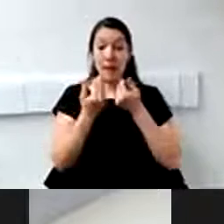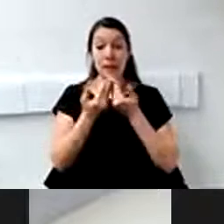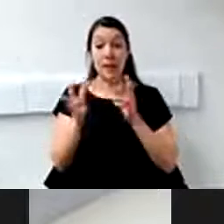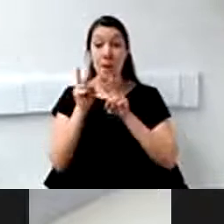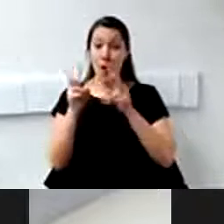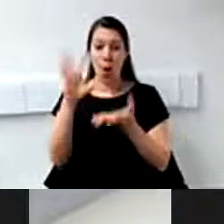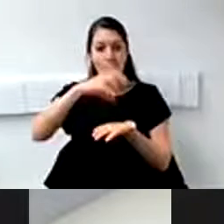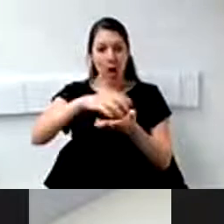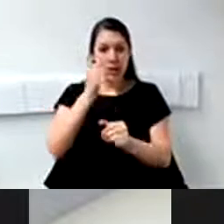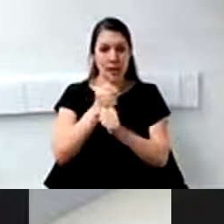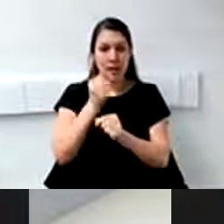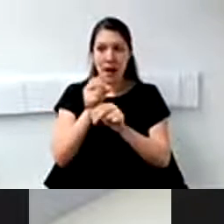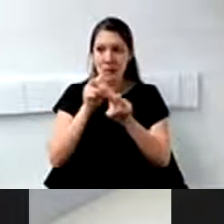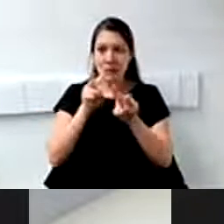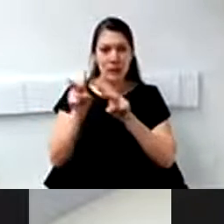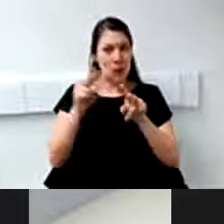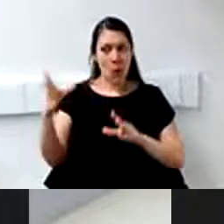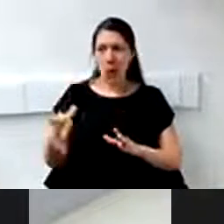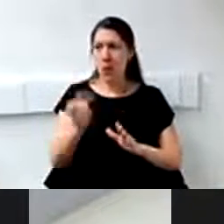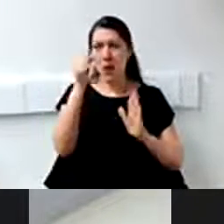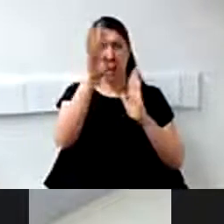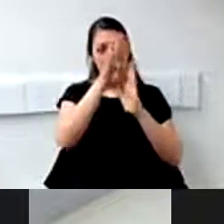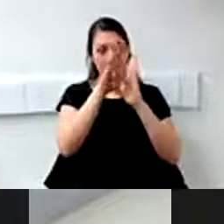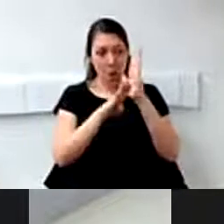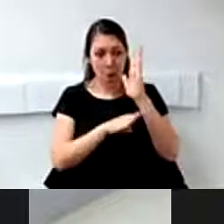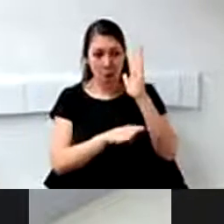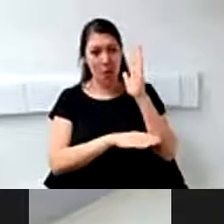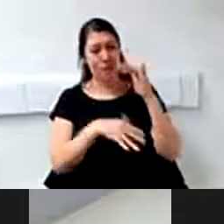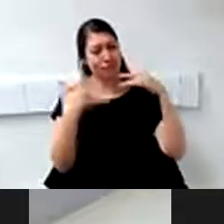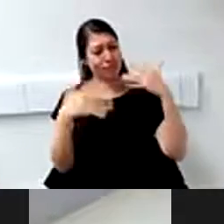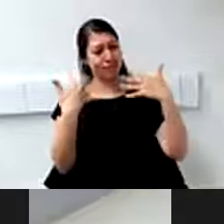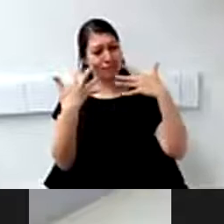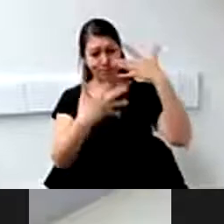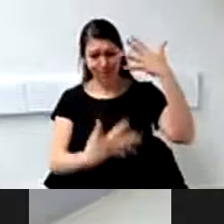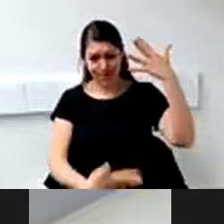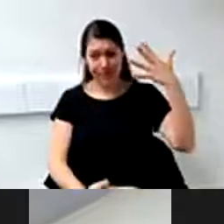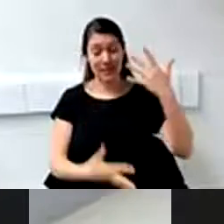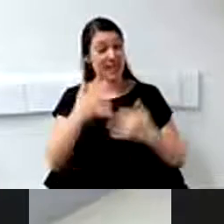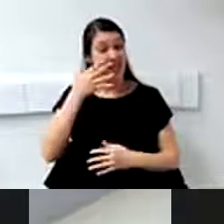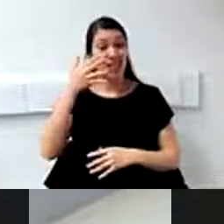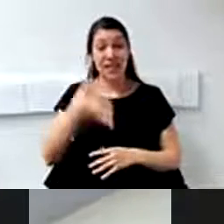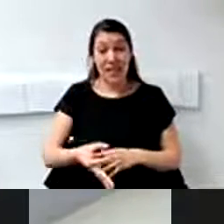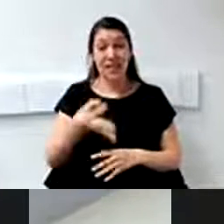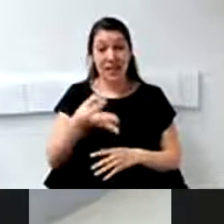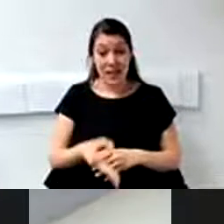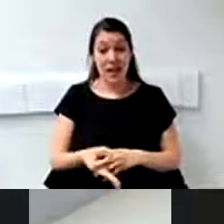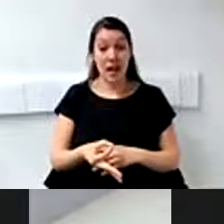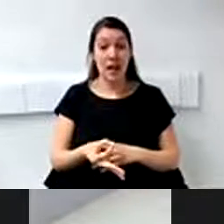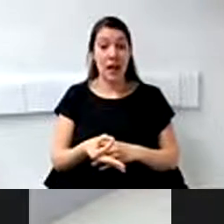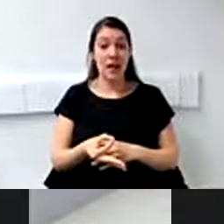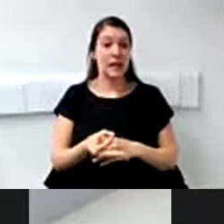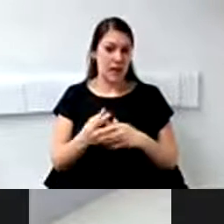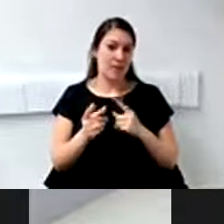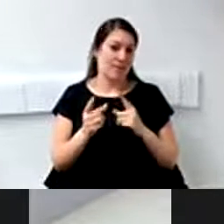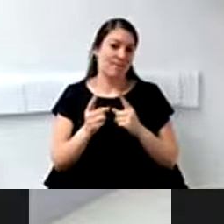donde trabajamos y encontramos muchas más cosas de las que pensamos. De verdad que es verdad, hay